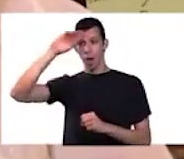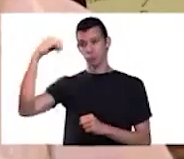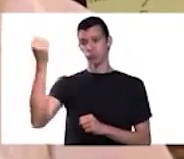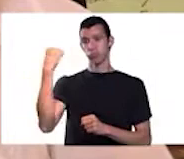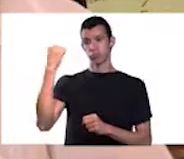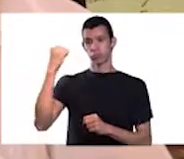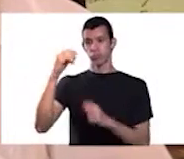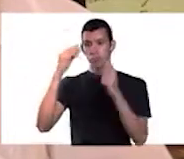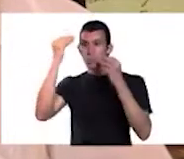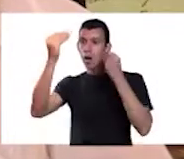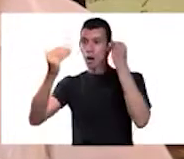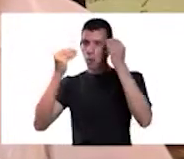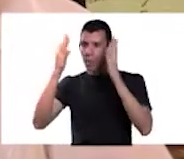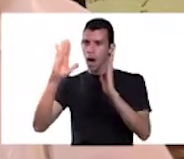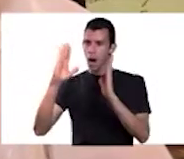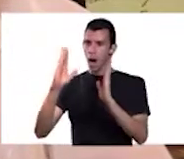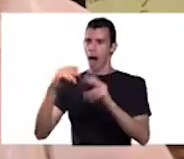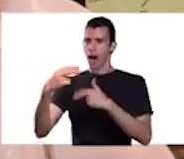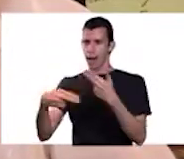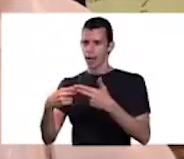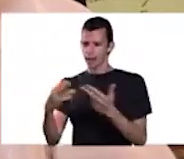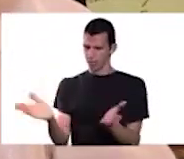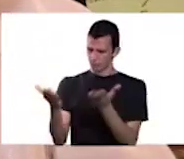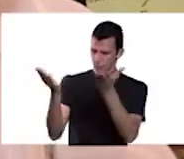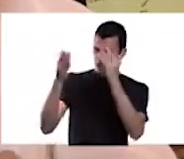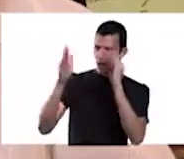fuentes de energía. Vemos florecer